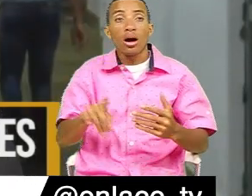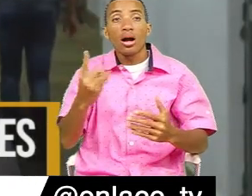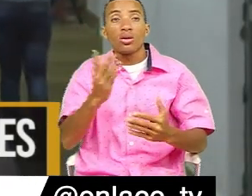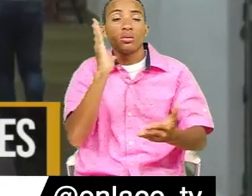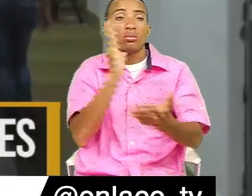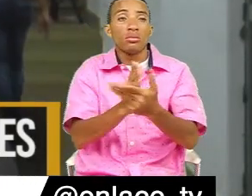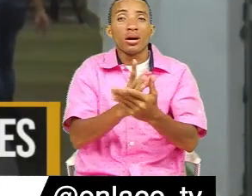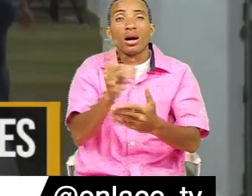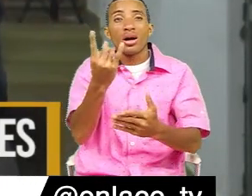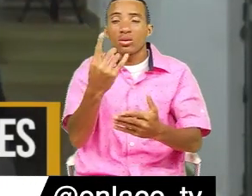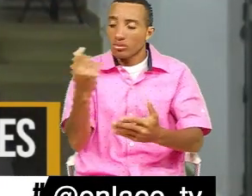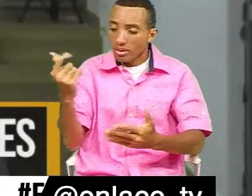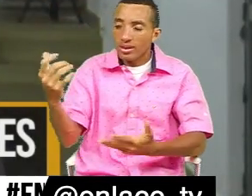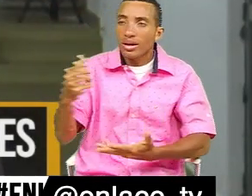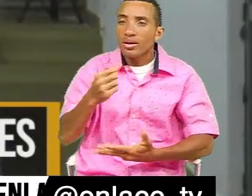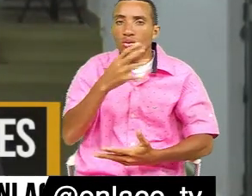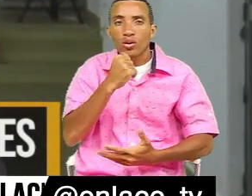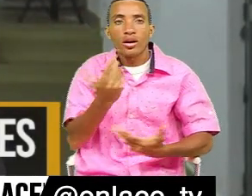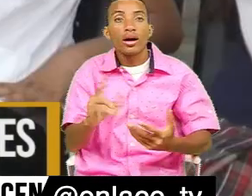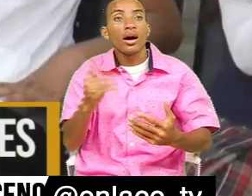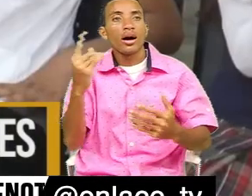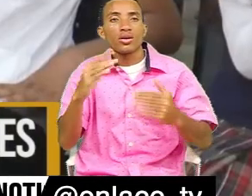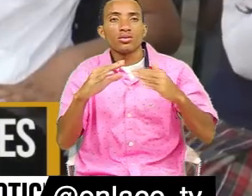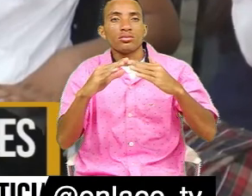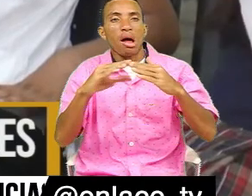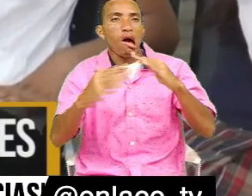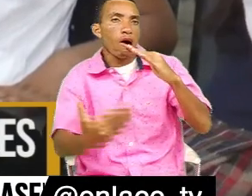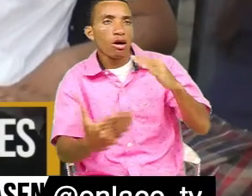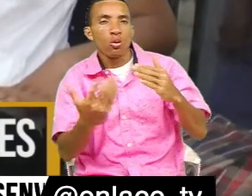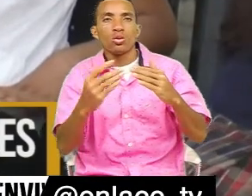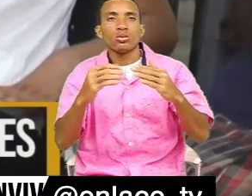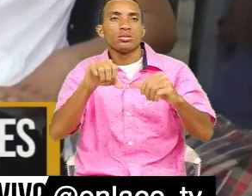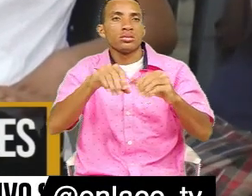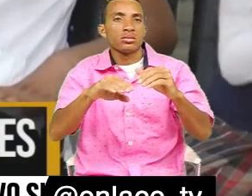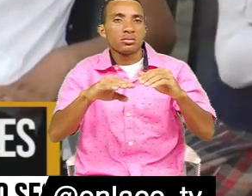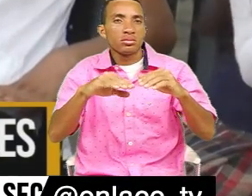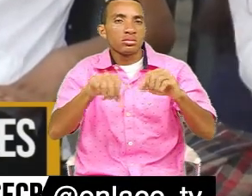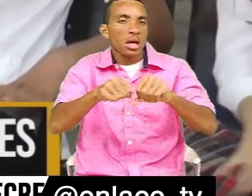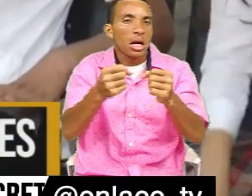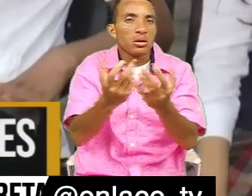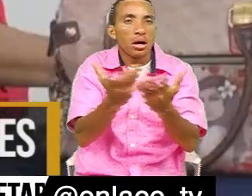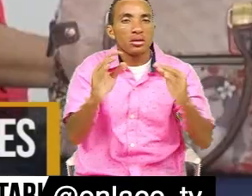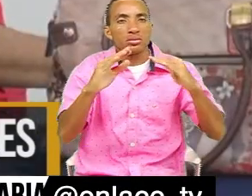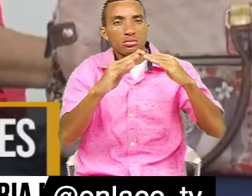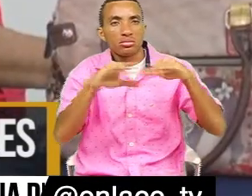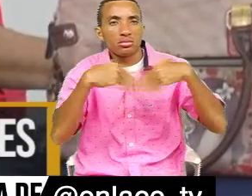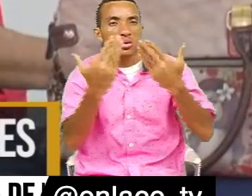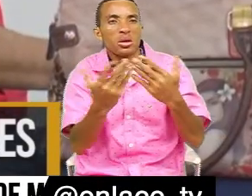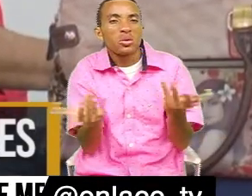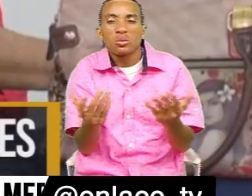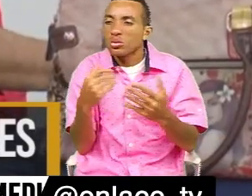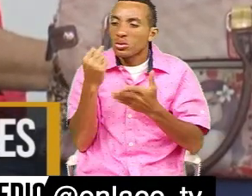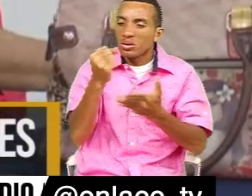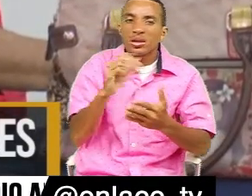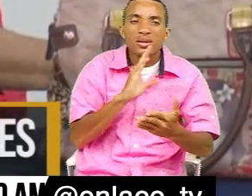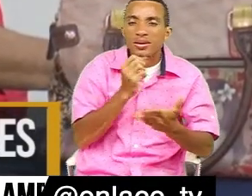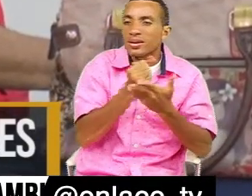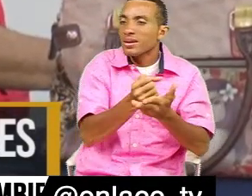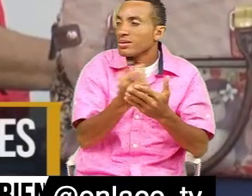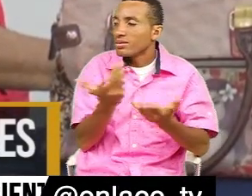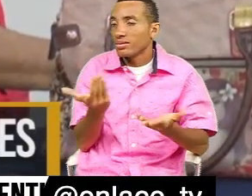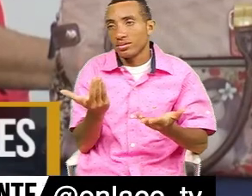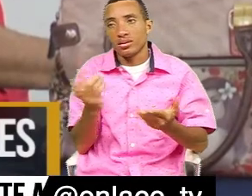alguna emergencia, o si se llega a dañar algo en las instituciones, ¿quién va a pagar? Entonces la idea es que lleguemos a un acuerdo, pero si no llega a ser así, nosotros